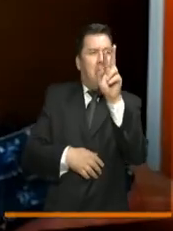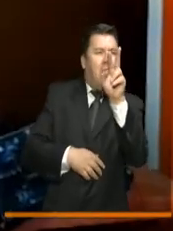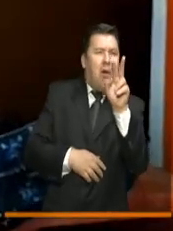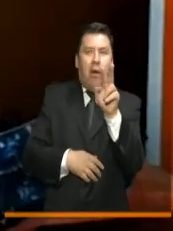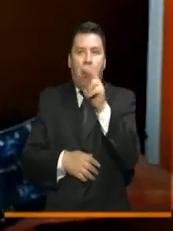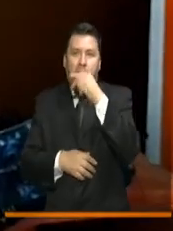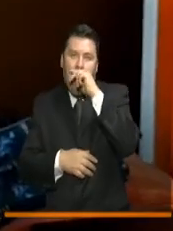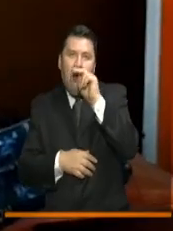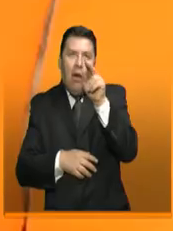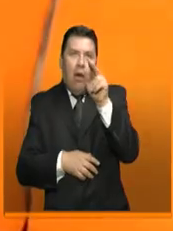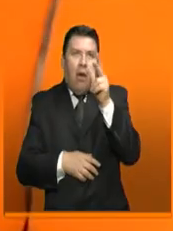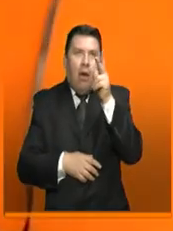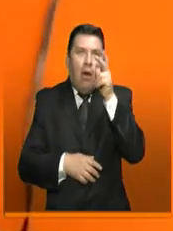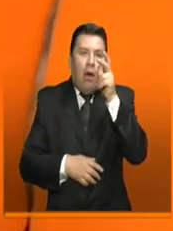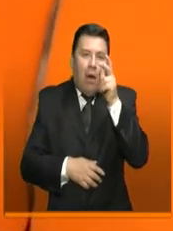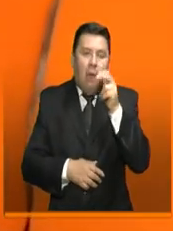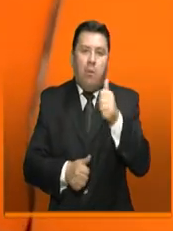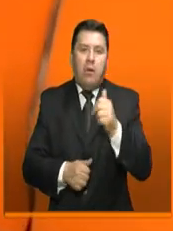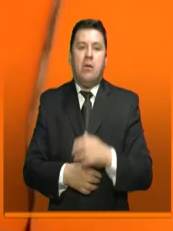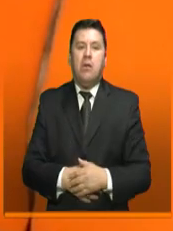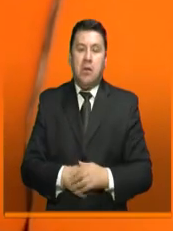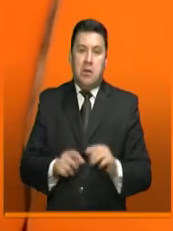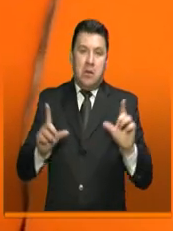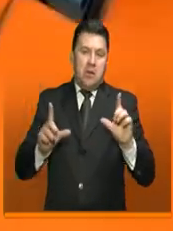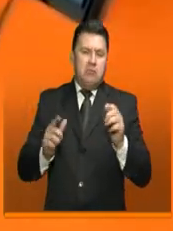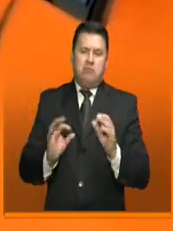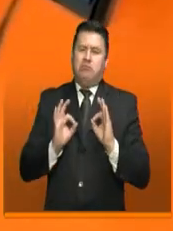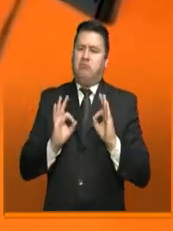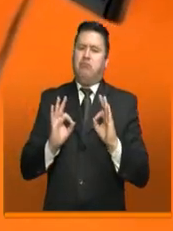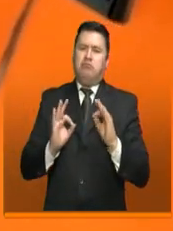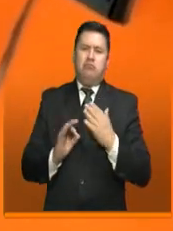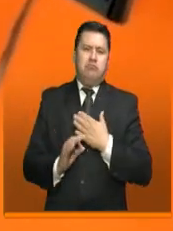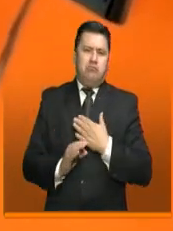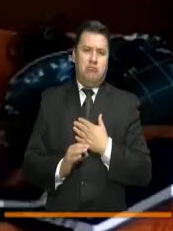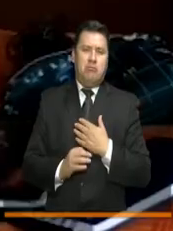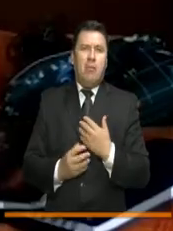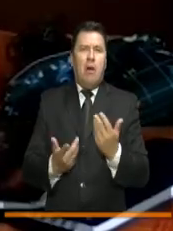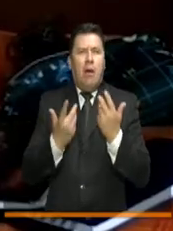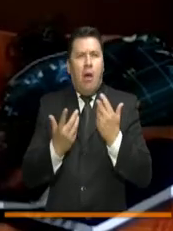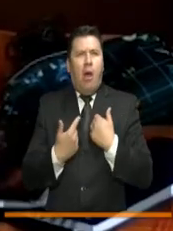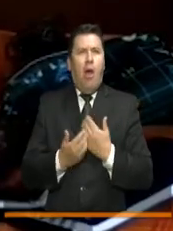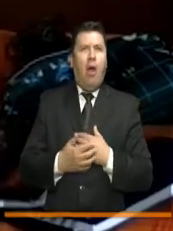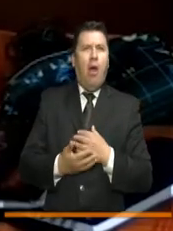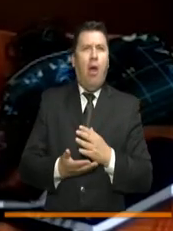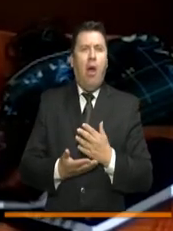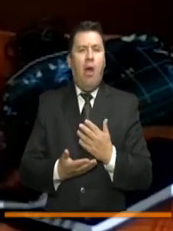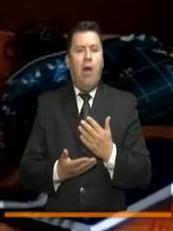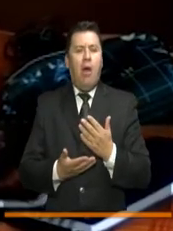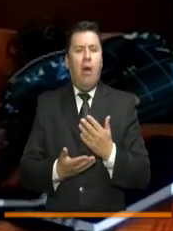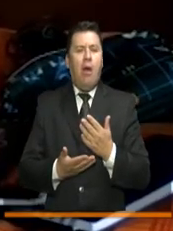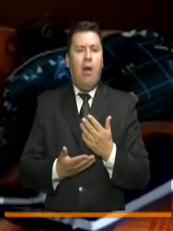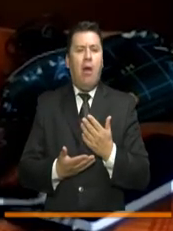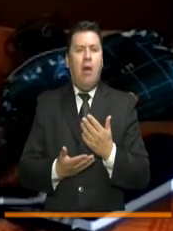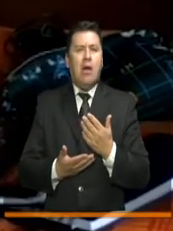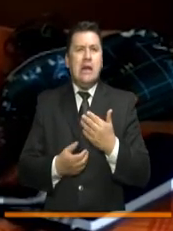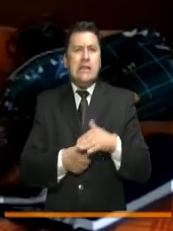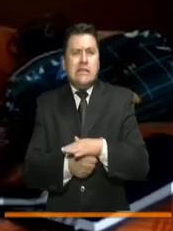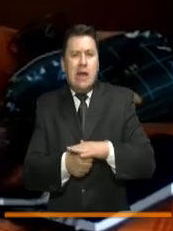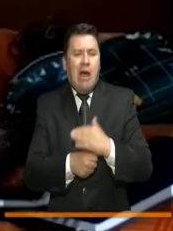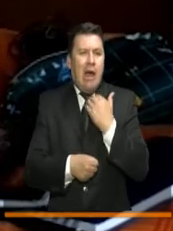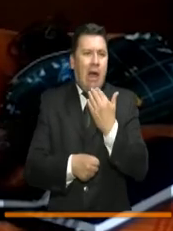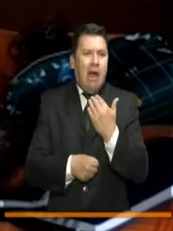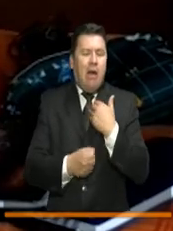los niños se enganchen con esto. El programa fue excelente porque nos enseñaron a a prever